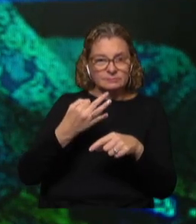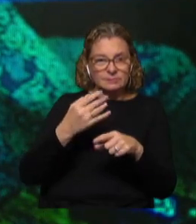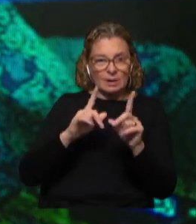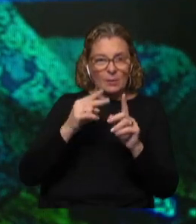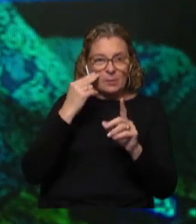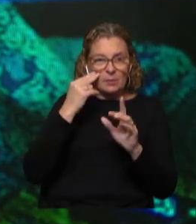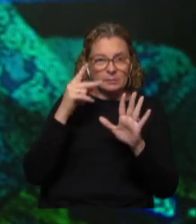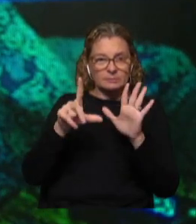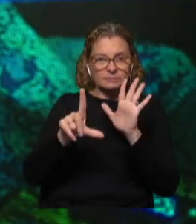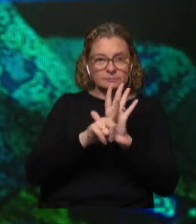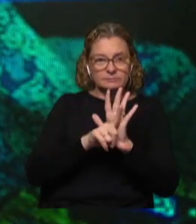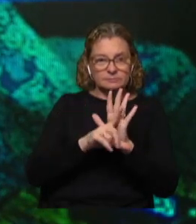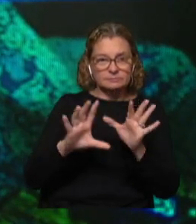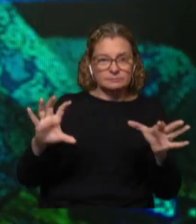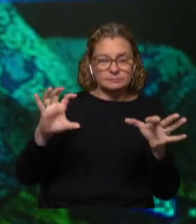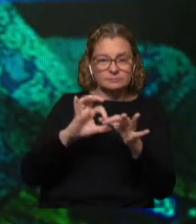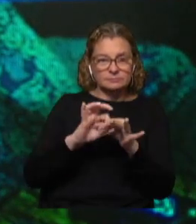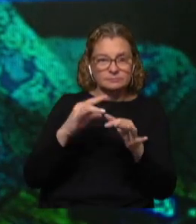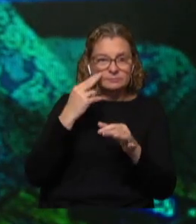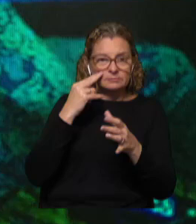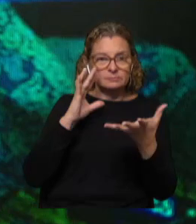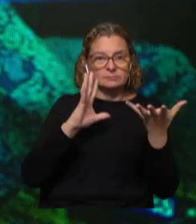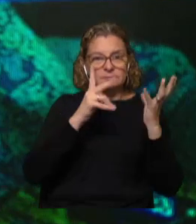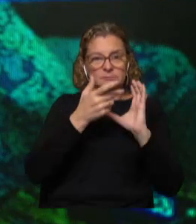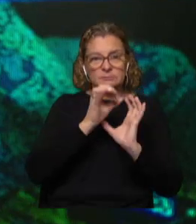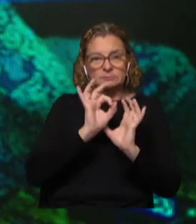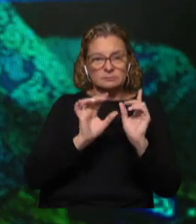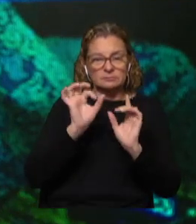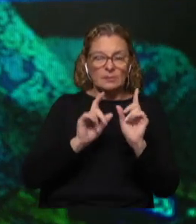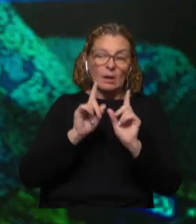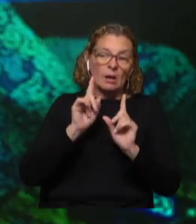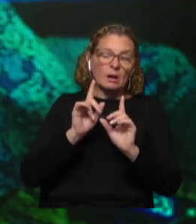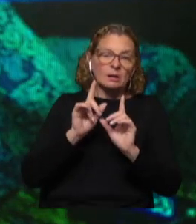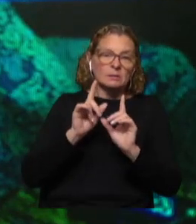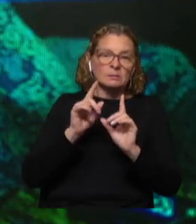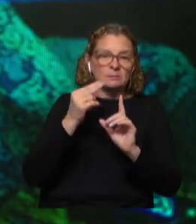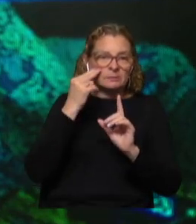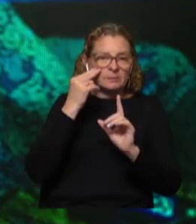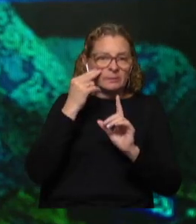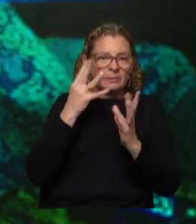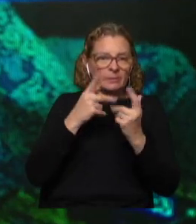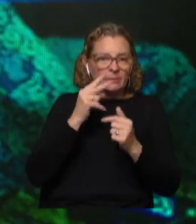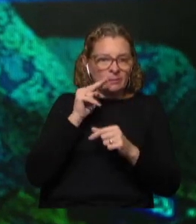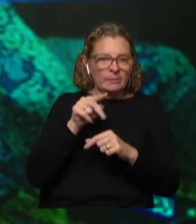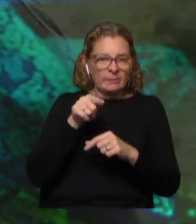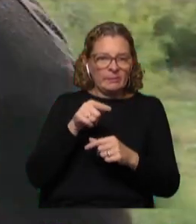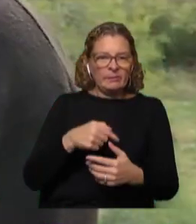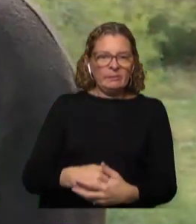lo que tenemos hoy en día en relación a los delitos ambientales o, bueno, hay algunas otras matices o visiones al respecto.